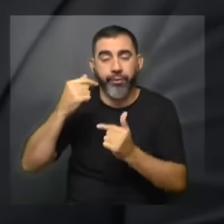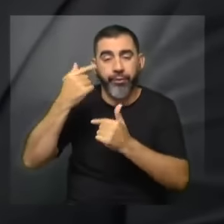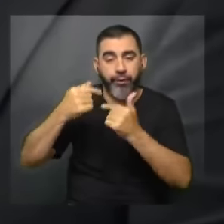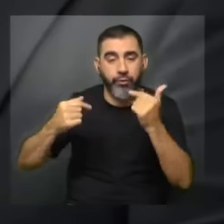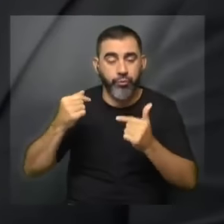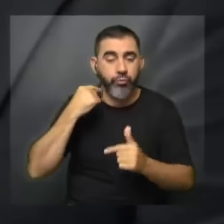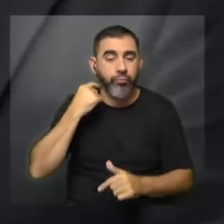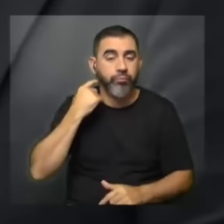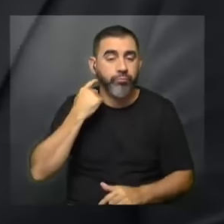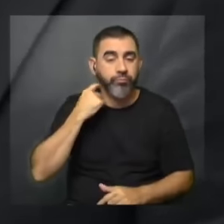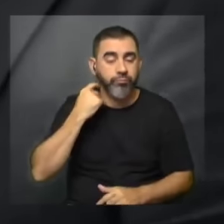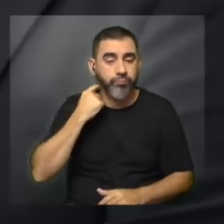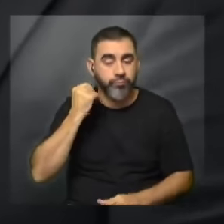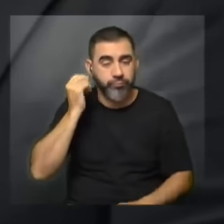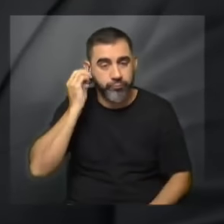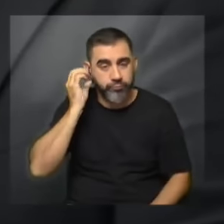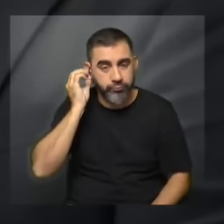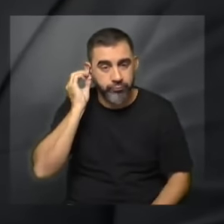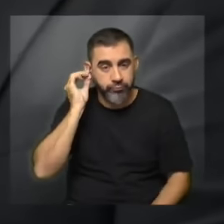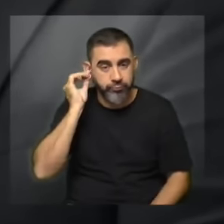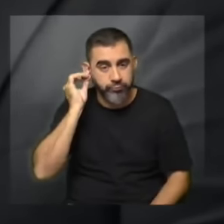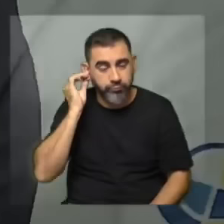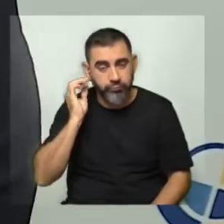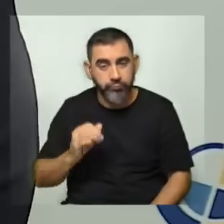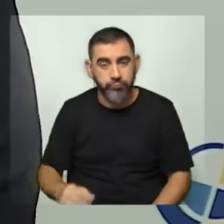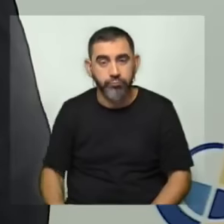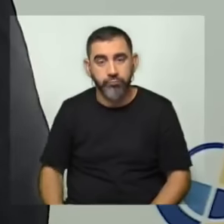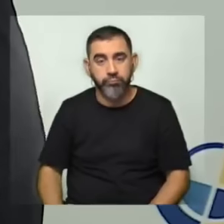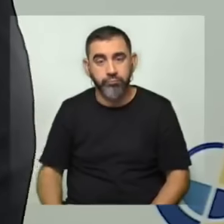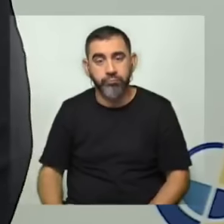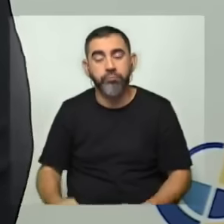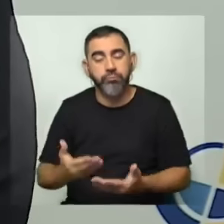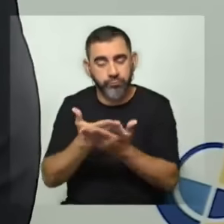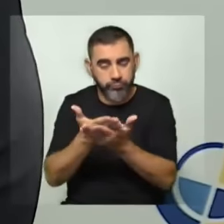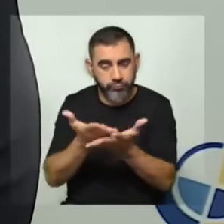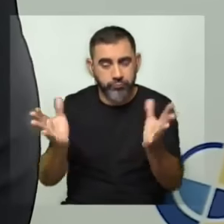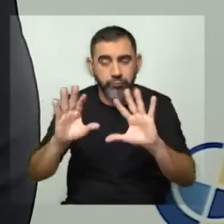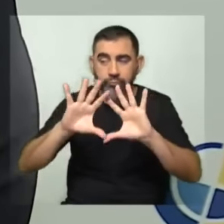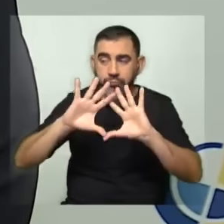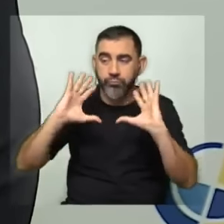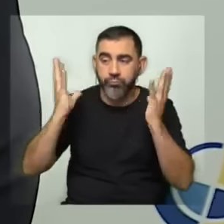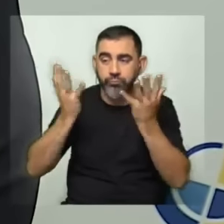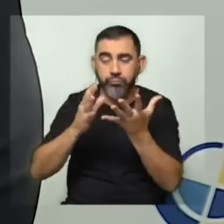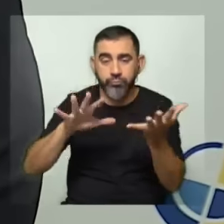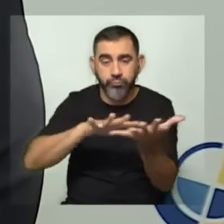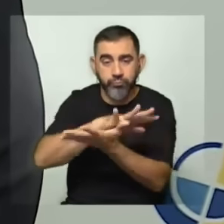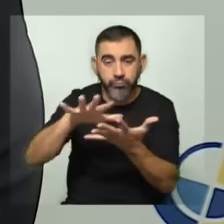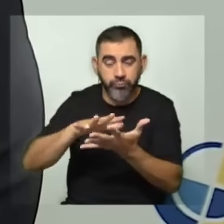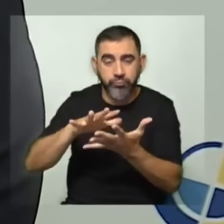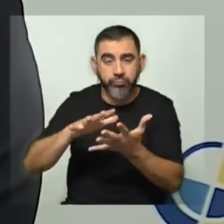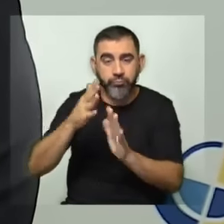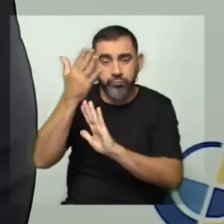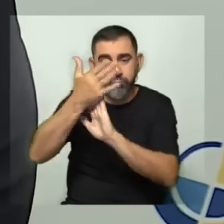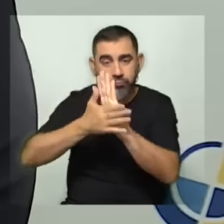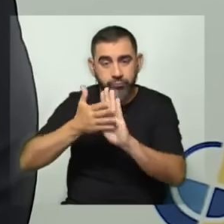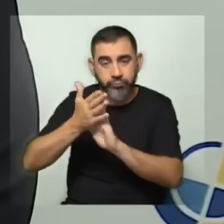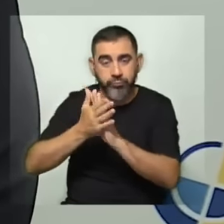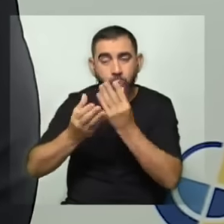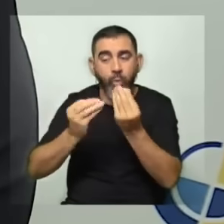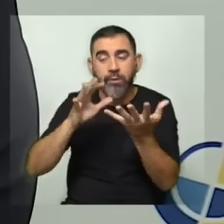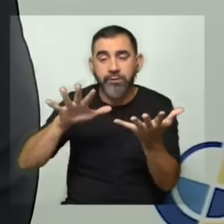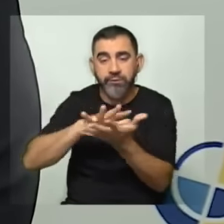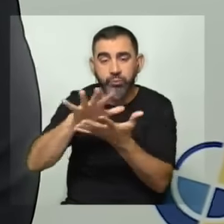o elementos vinculados al crimen o a la violencia no entonces va a dar un panorama global este a nivel de todo el país de Cuál es